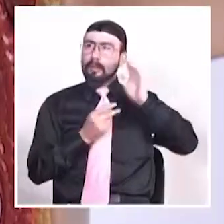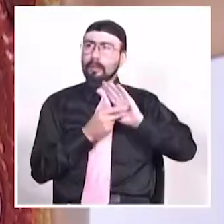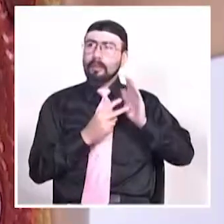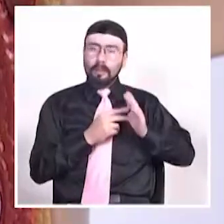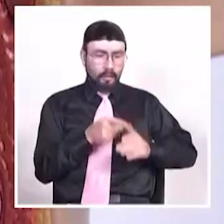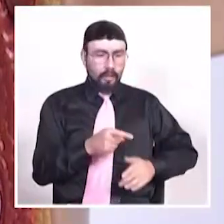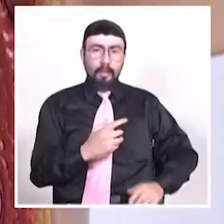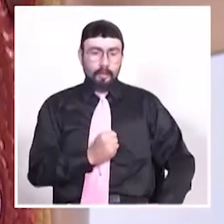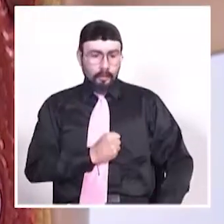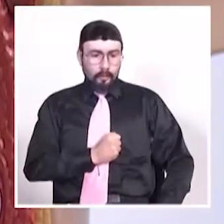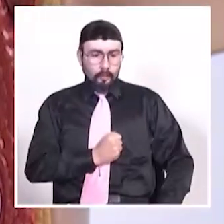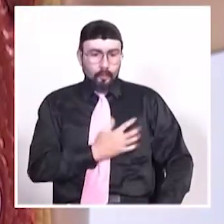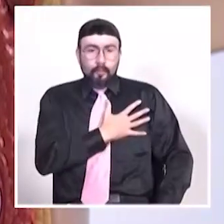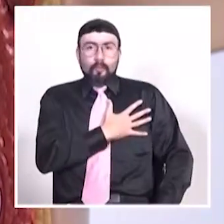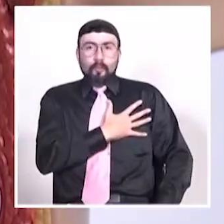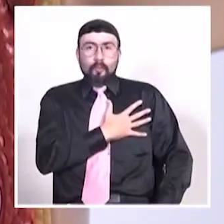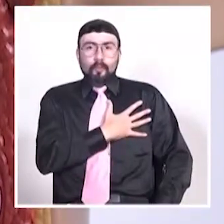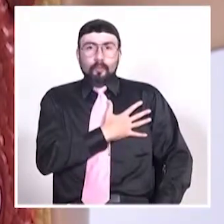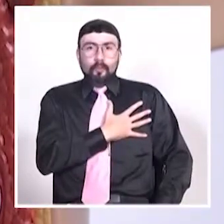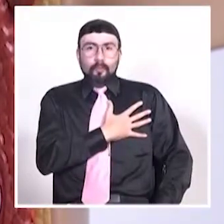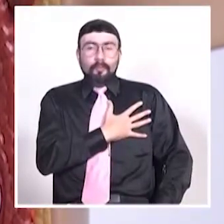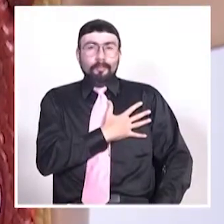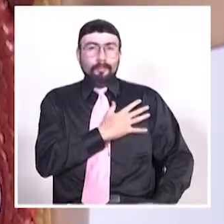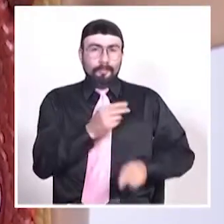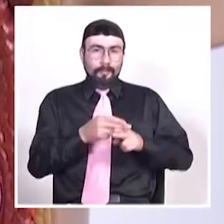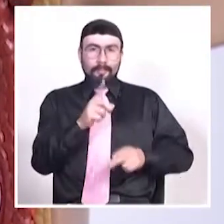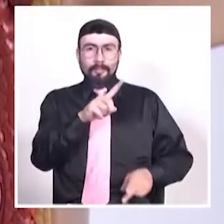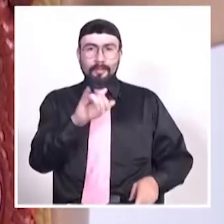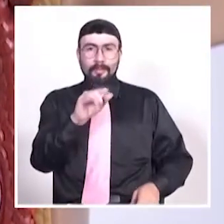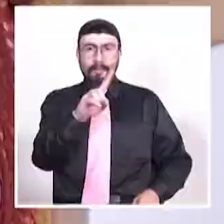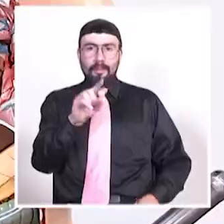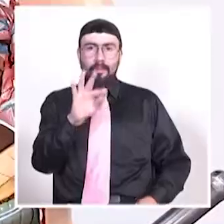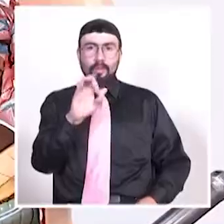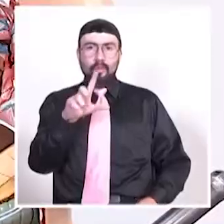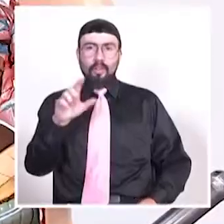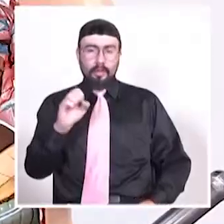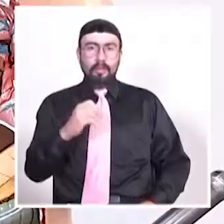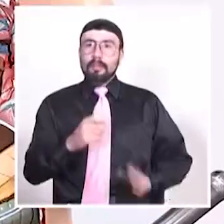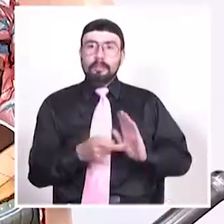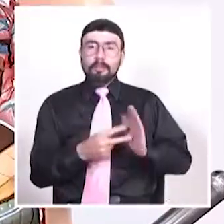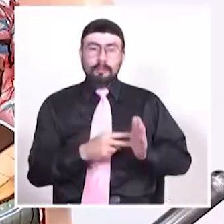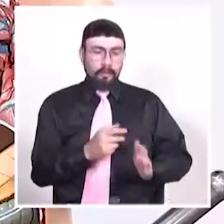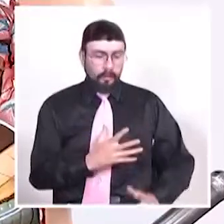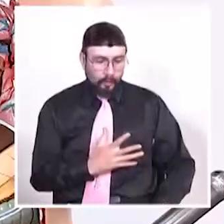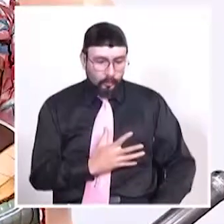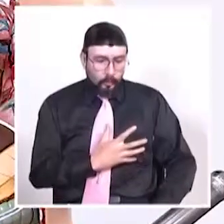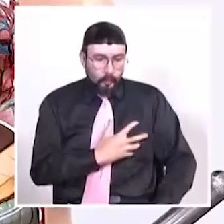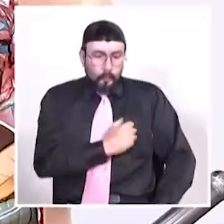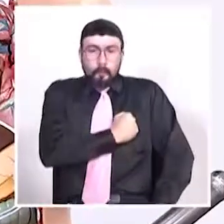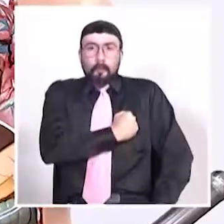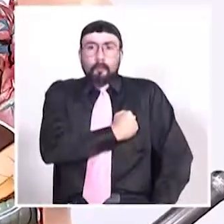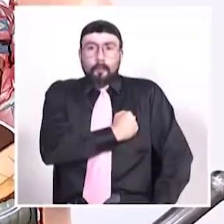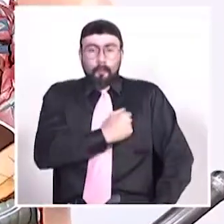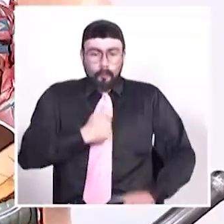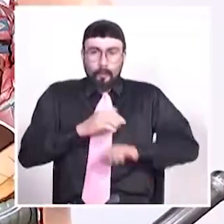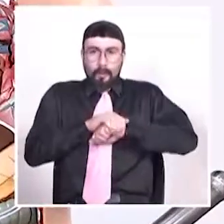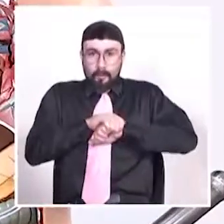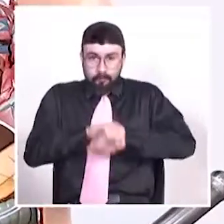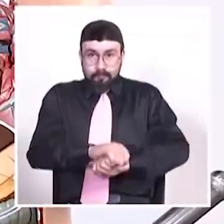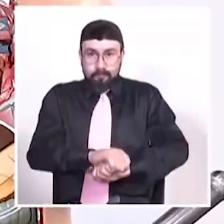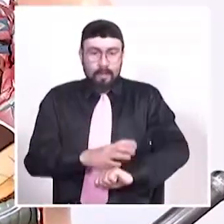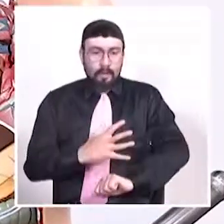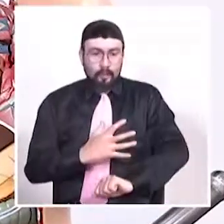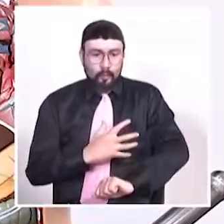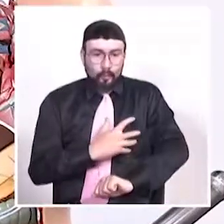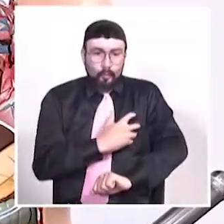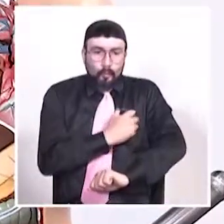¿qué? Básicamente la sístole ventricular. Sístole es contracción. Entonces cuando nosotros lo exprimimos estamos sacando